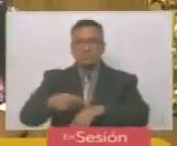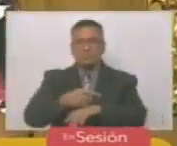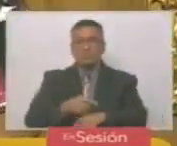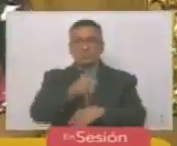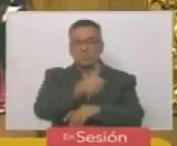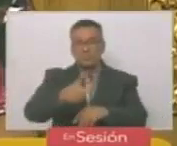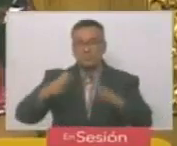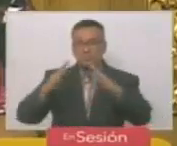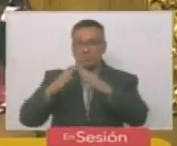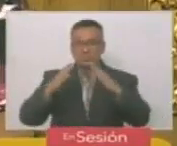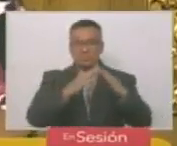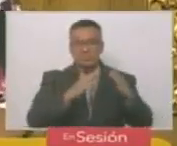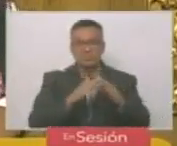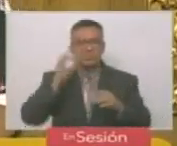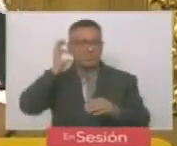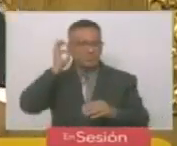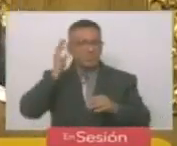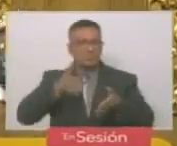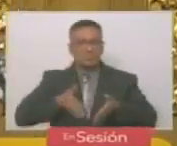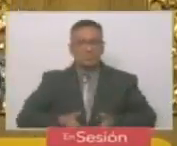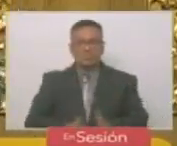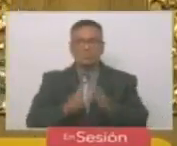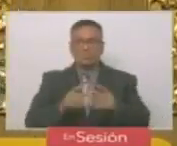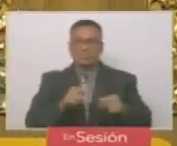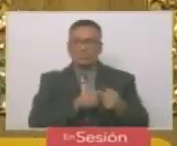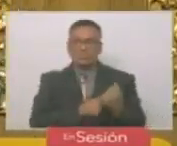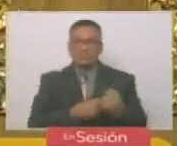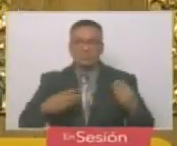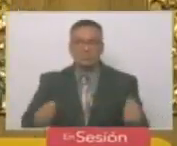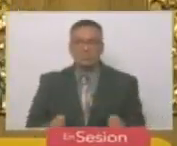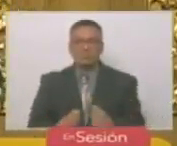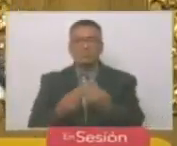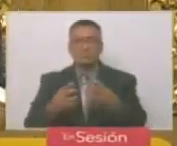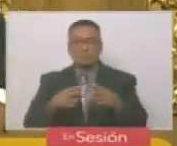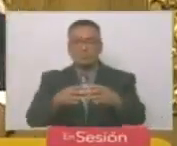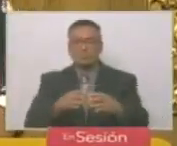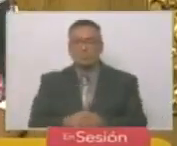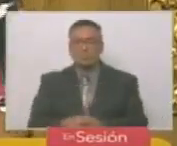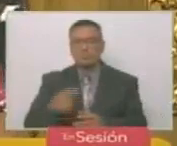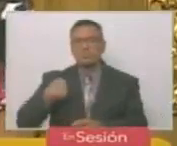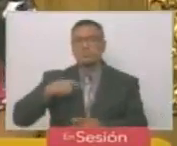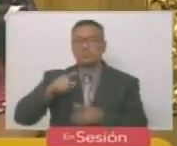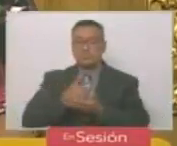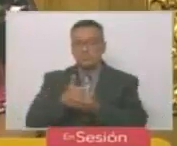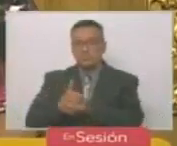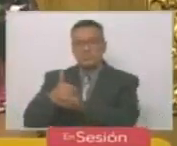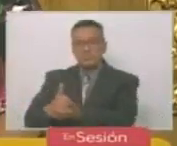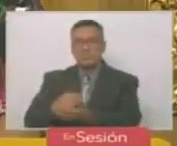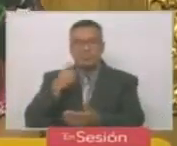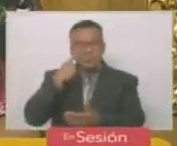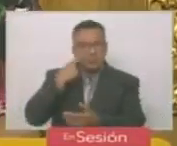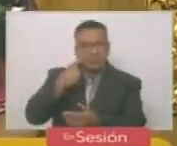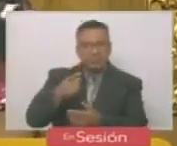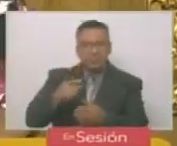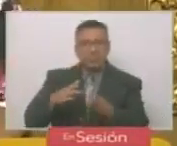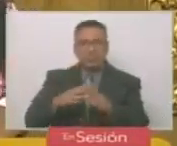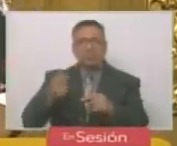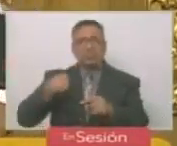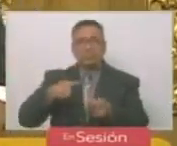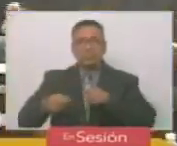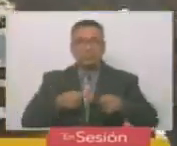casa a esa mujer gestante para darle el acompañamiento, para atenderla, para verificar que lleva su